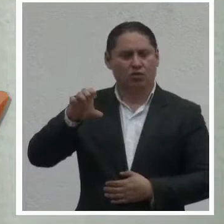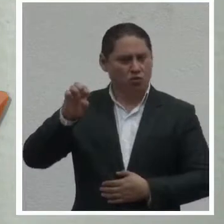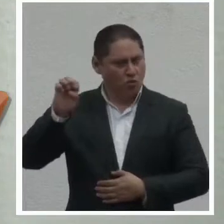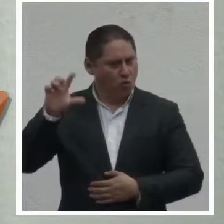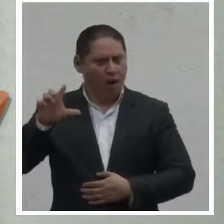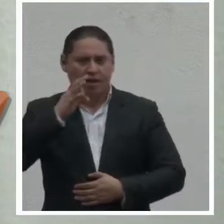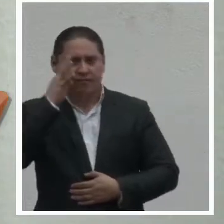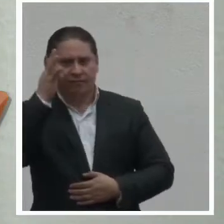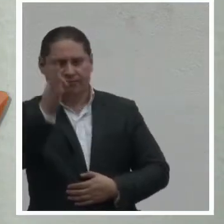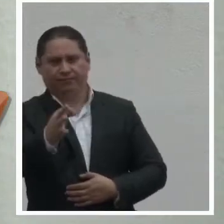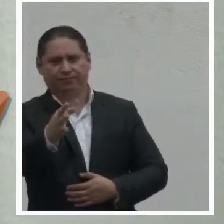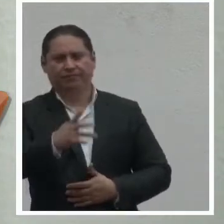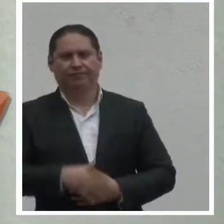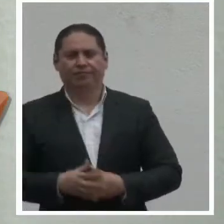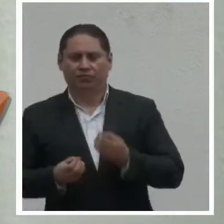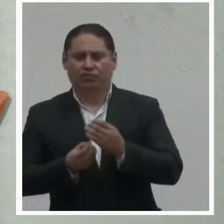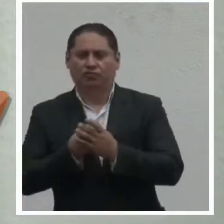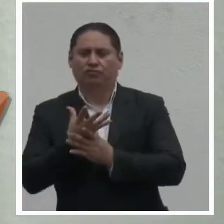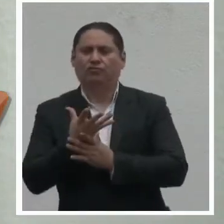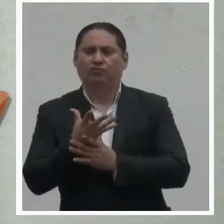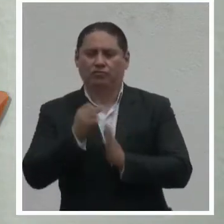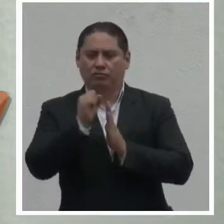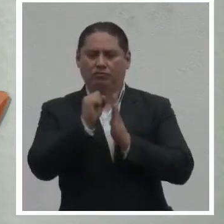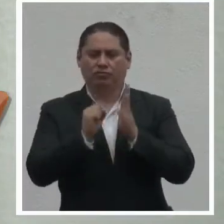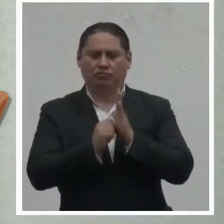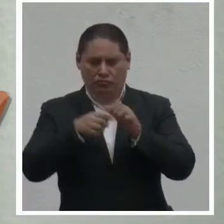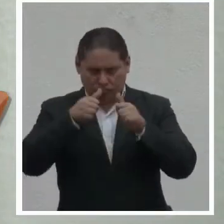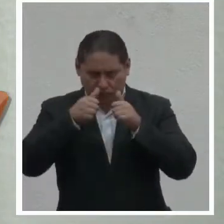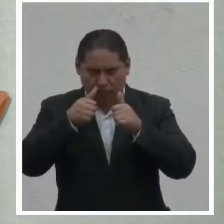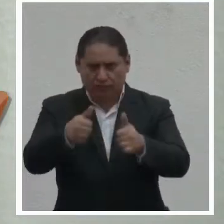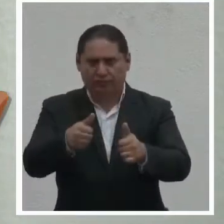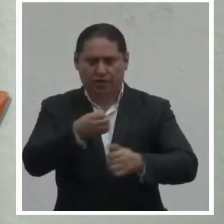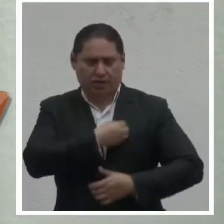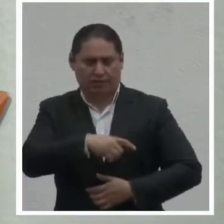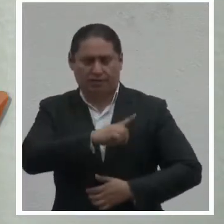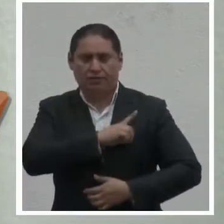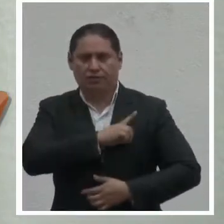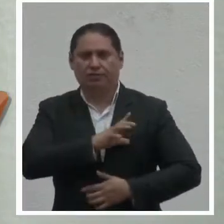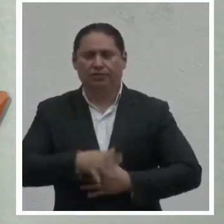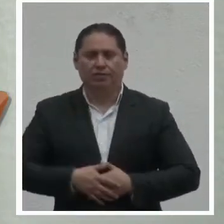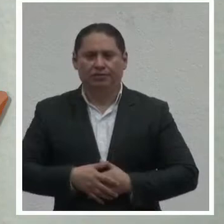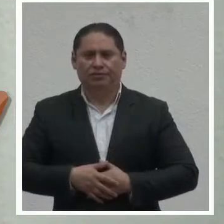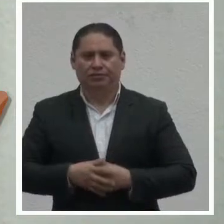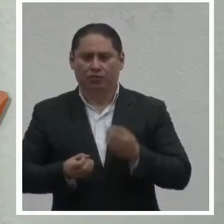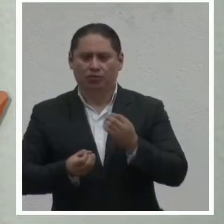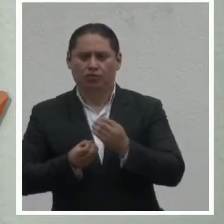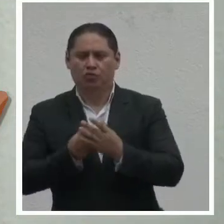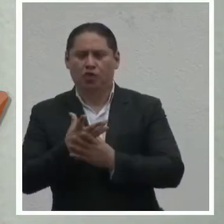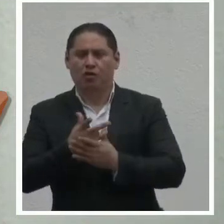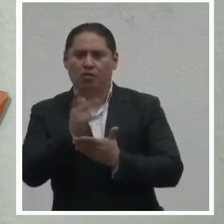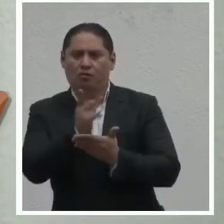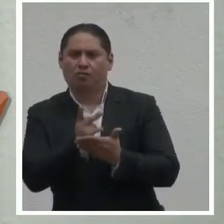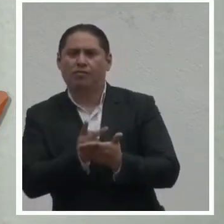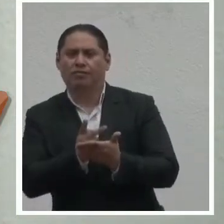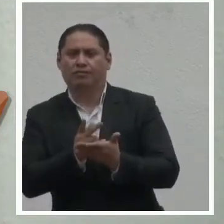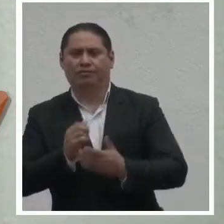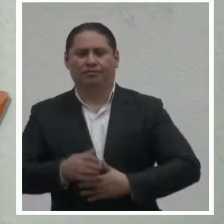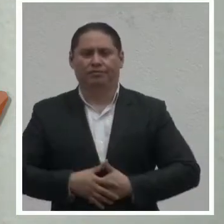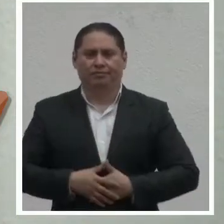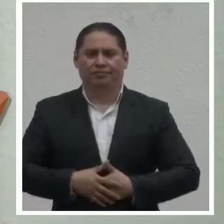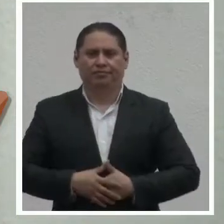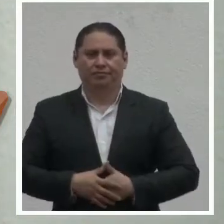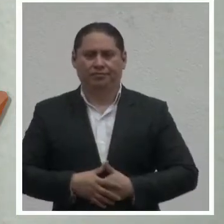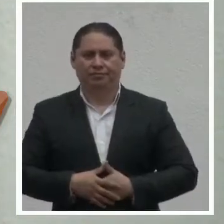informa de la creación de un nuevo sistema de atención para la salud, el nuevo plan de salud, que